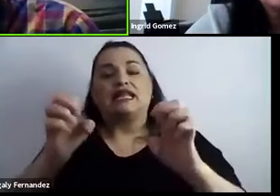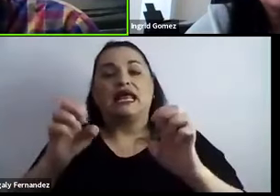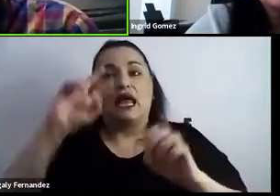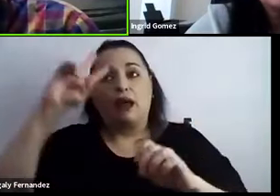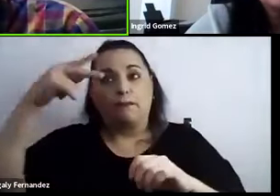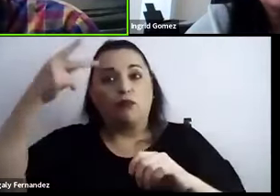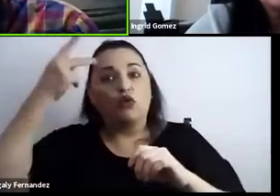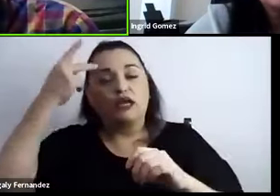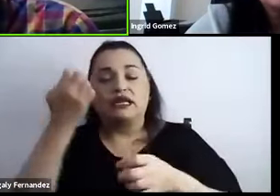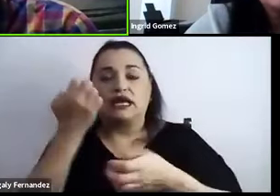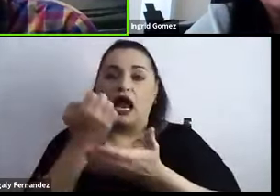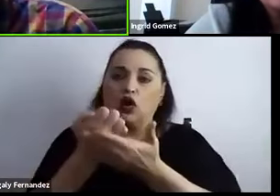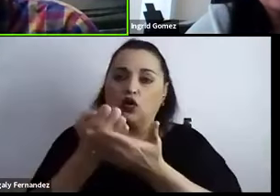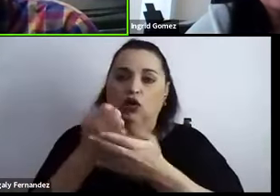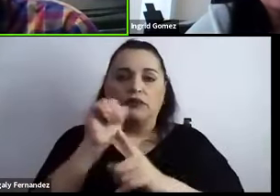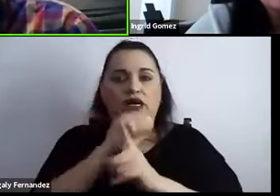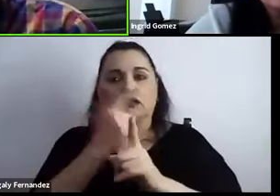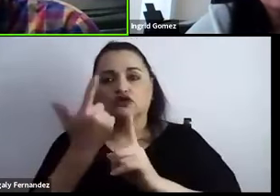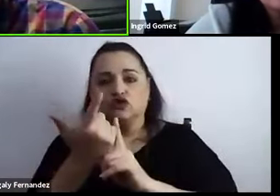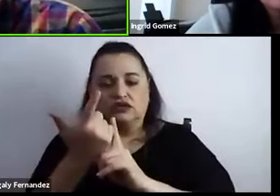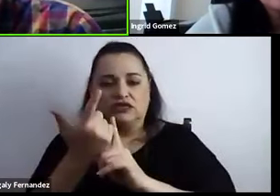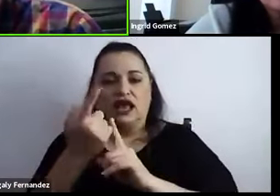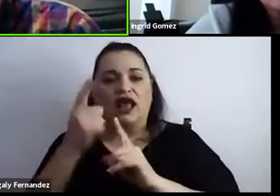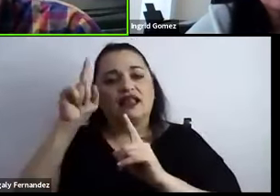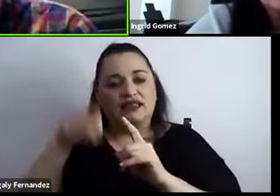política, económica y social que hay